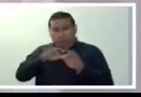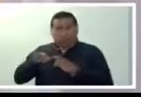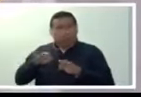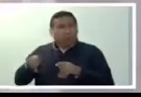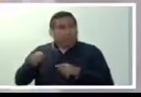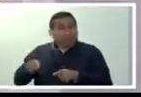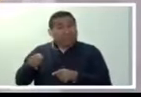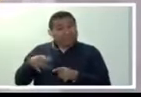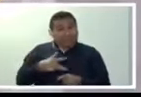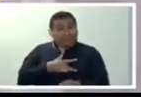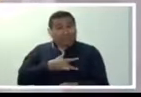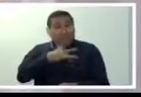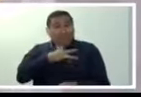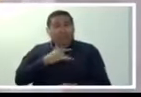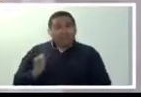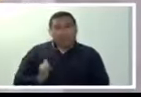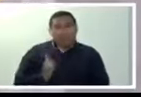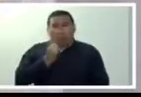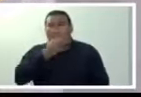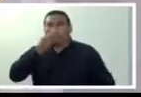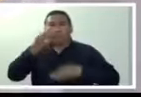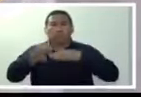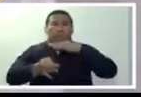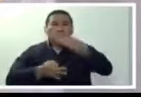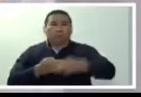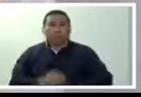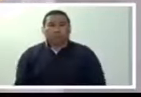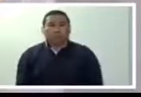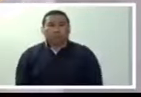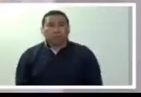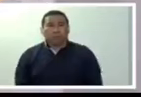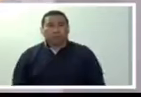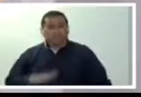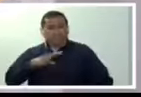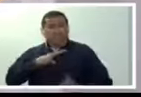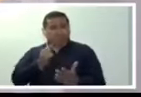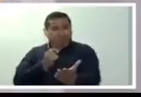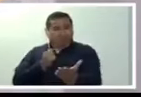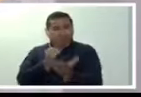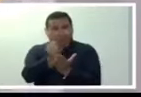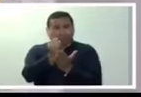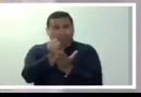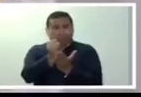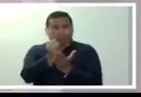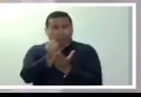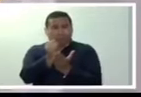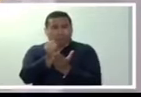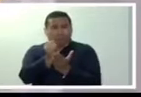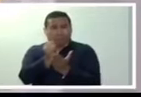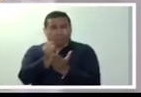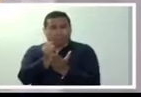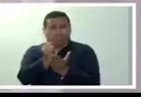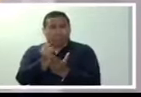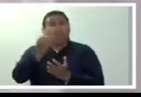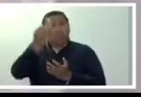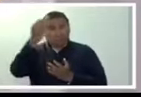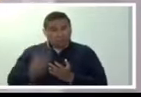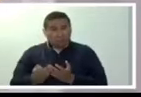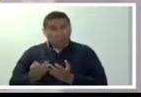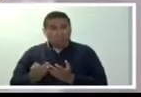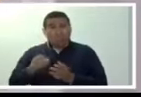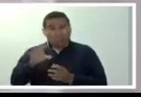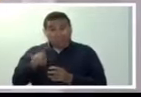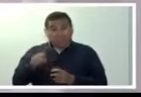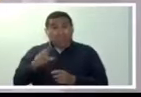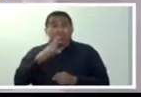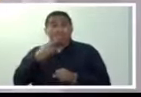sentido, aprovecho para informarles que he tomado la decisión de aceptar la solicitud de separación